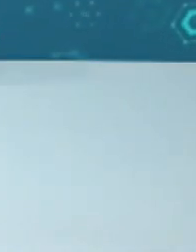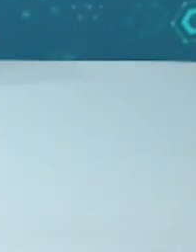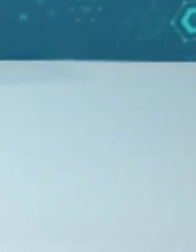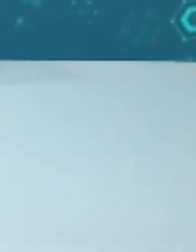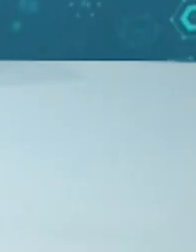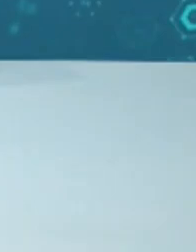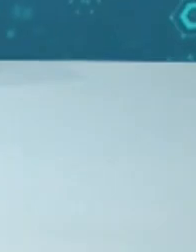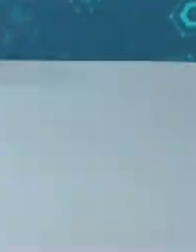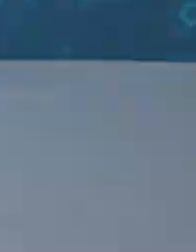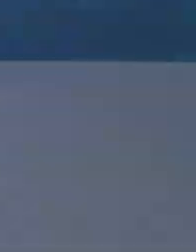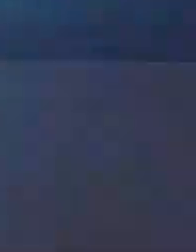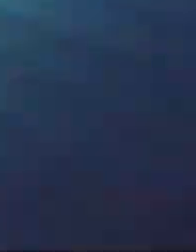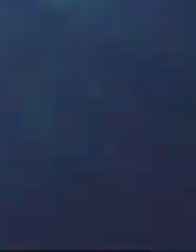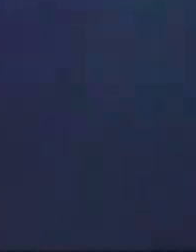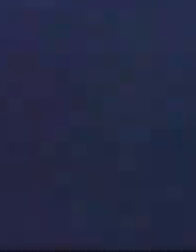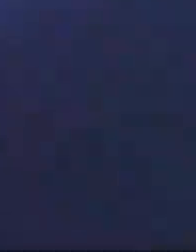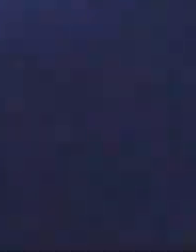campo destinado.